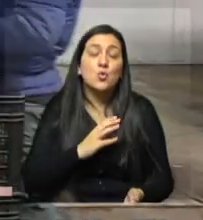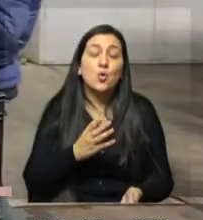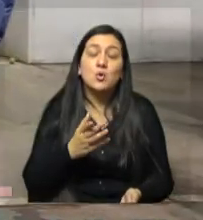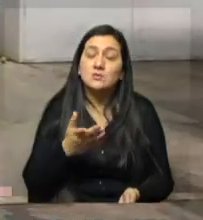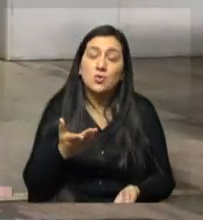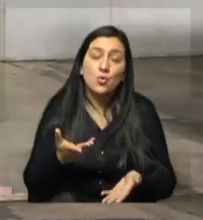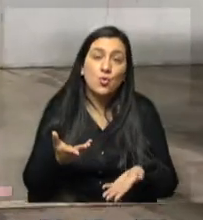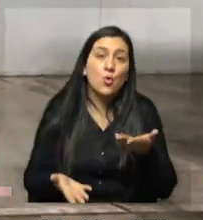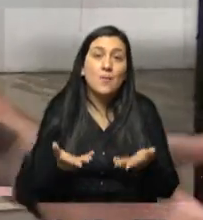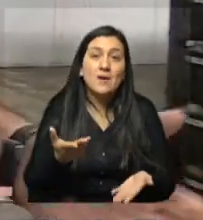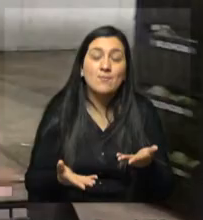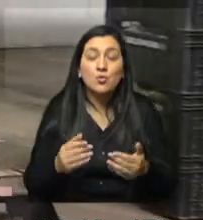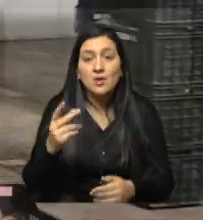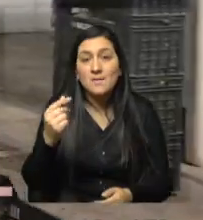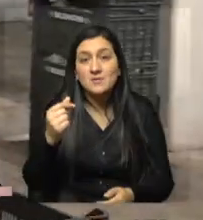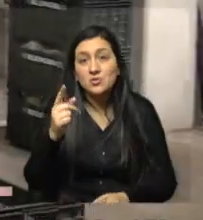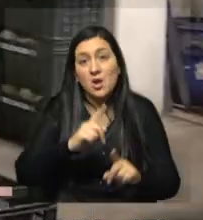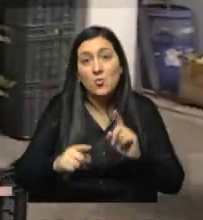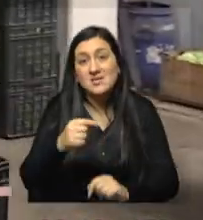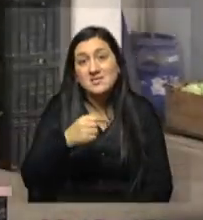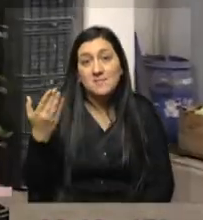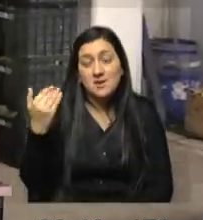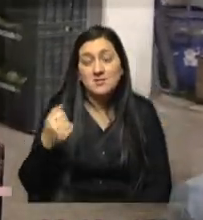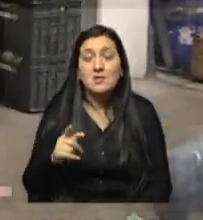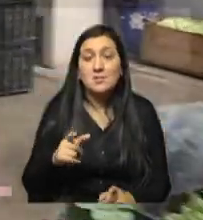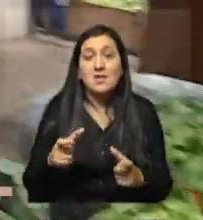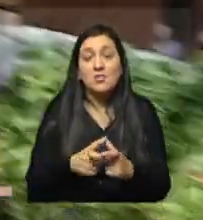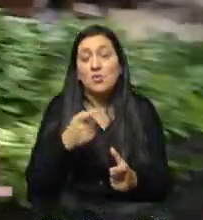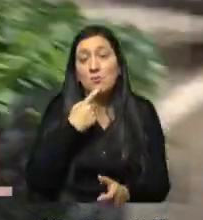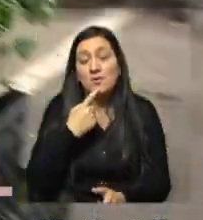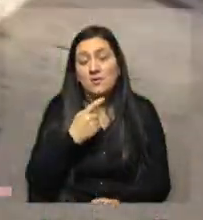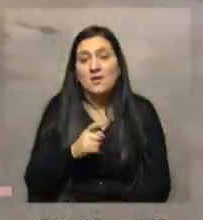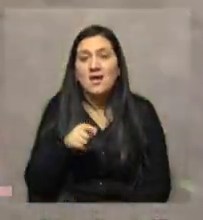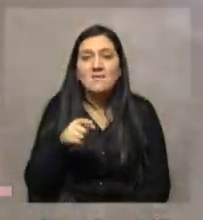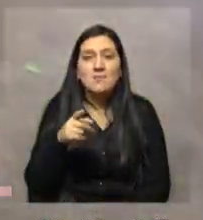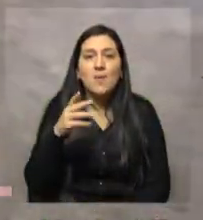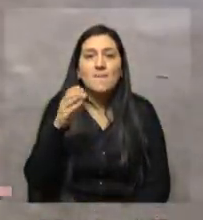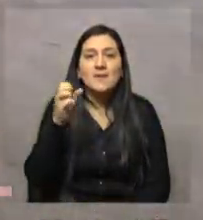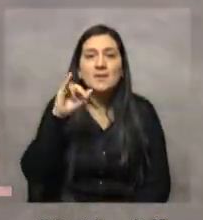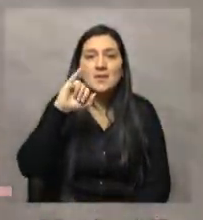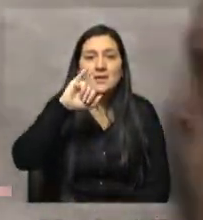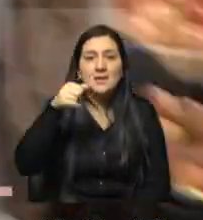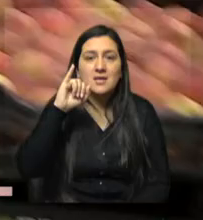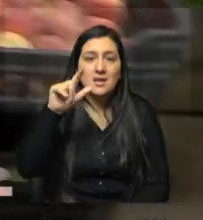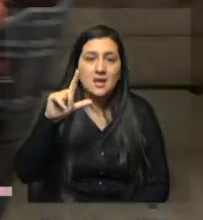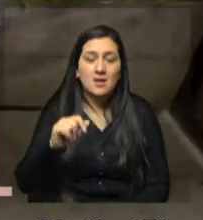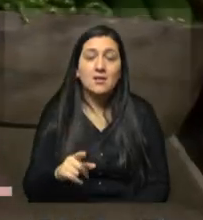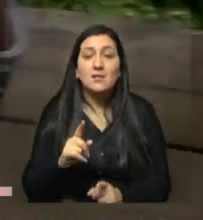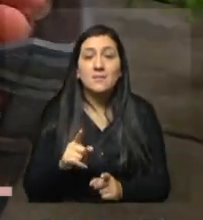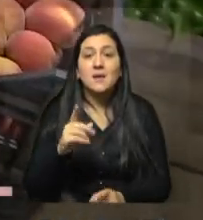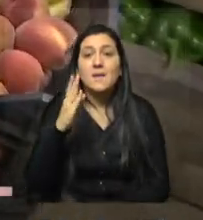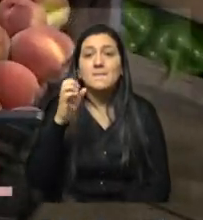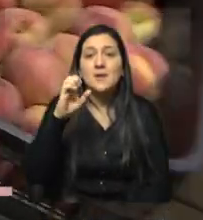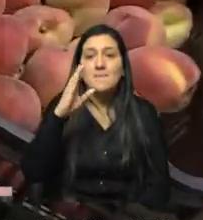que teníamos hasta hace algunas semanas, ¿no? Principalmente el tomate. Ahí tenemos perejil mientras vamos caminando para llegar a lo que es el pepino, que sí es